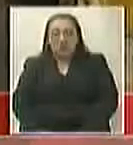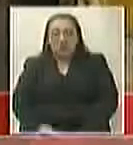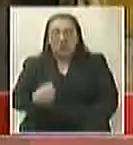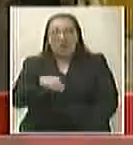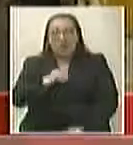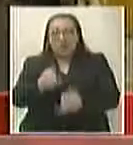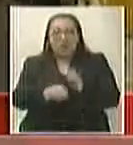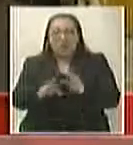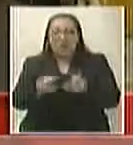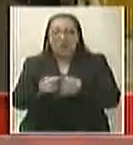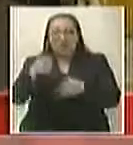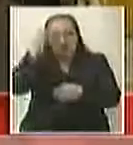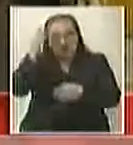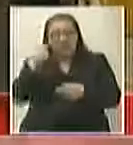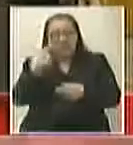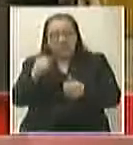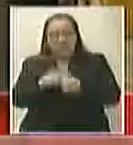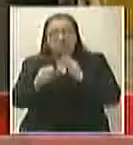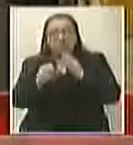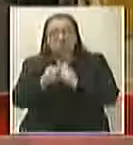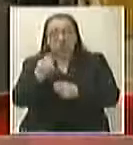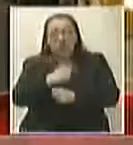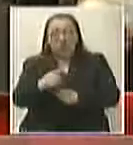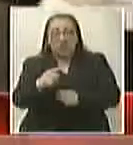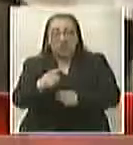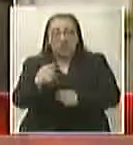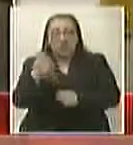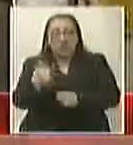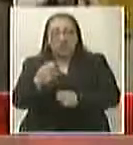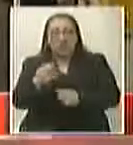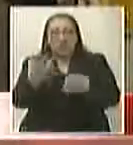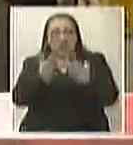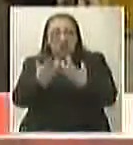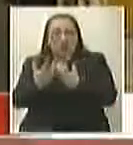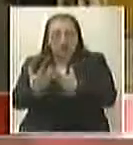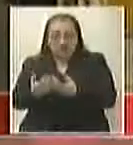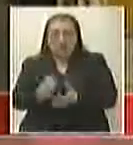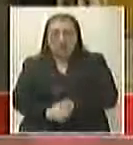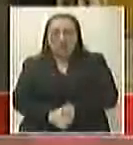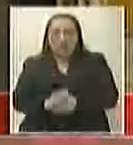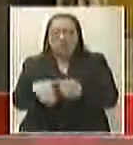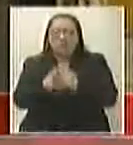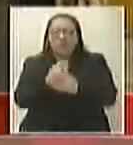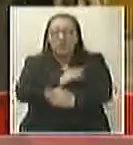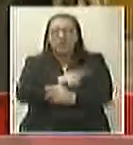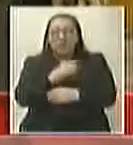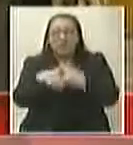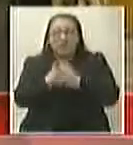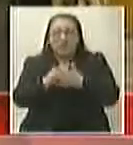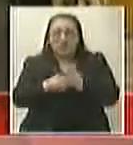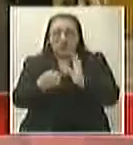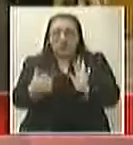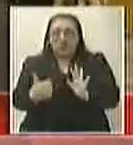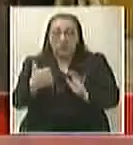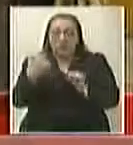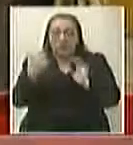terminar el Consejo Directivo, estamos justamente dialogando con ellos, hay bastante coincidencia en toda la fuerza respecto a los puntos